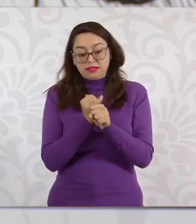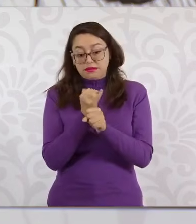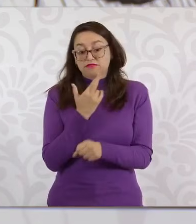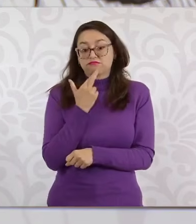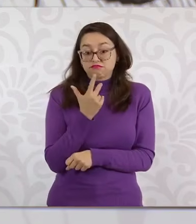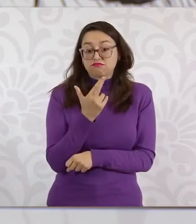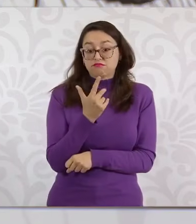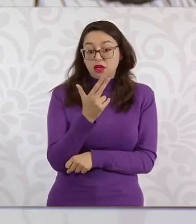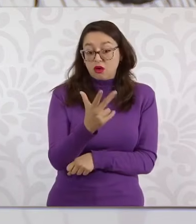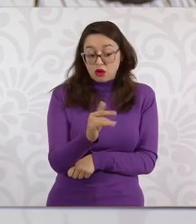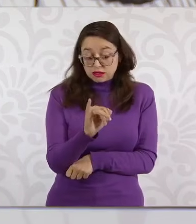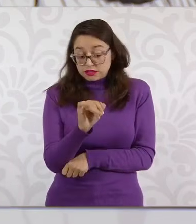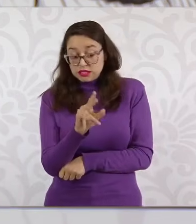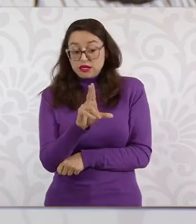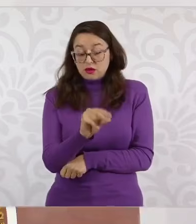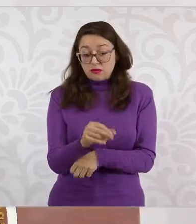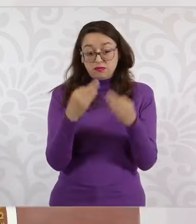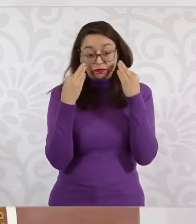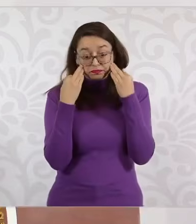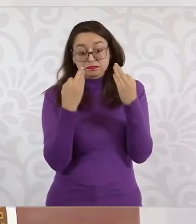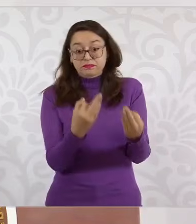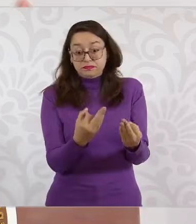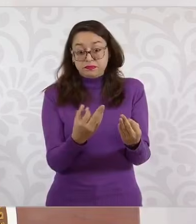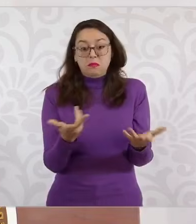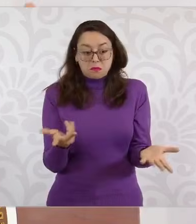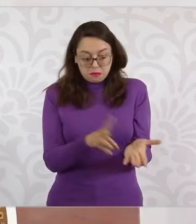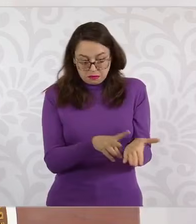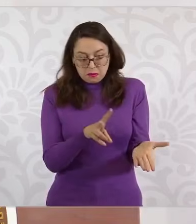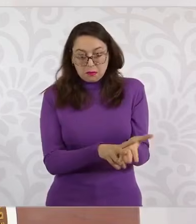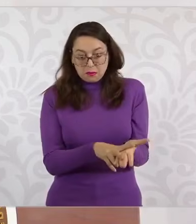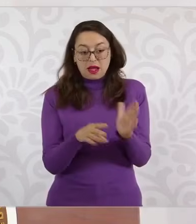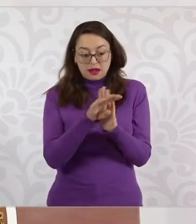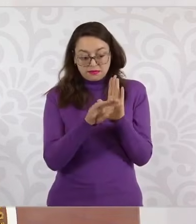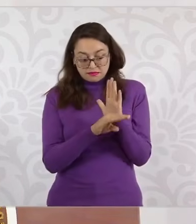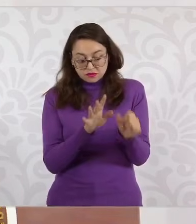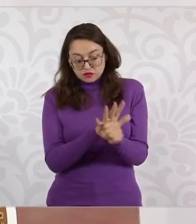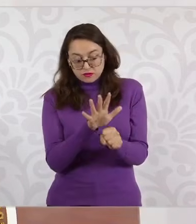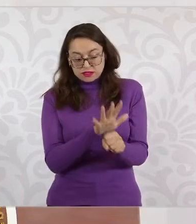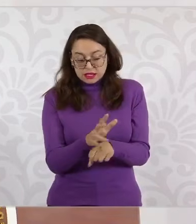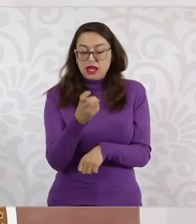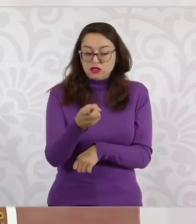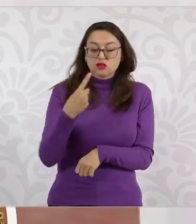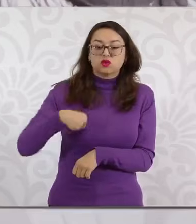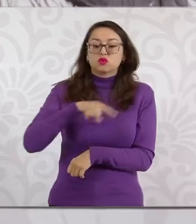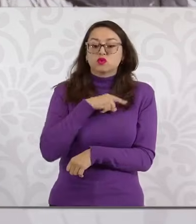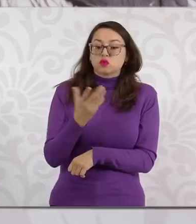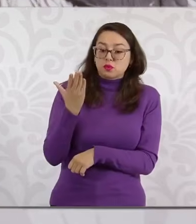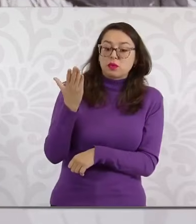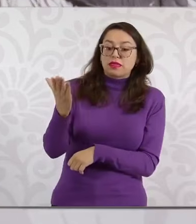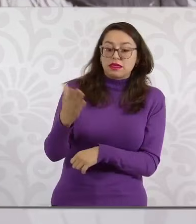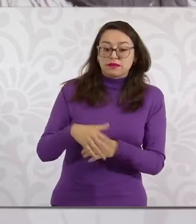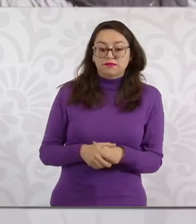se está siguiendo es válido, está bien hecho, tiene las suficientes herramientas. Lo que es cierto es que ha